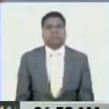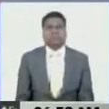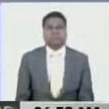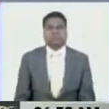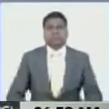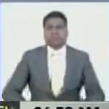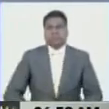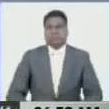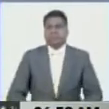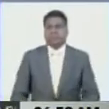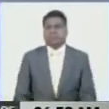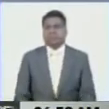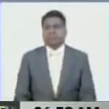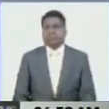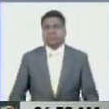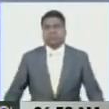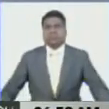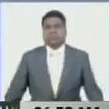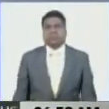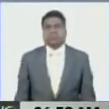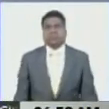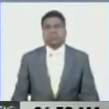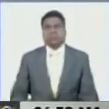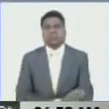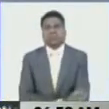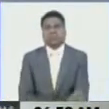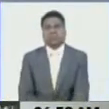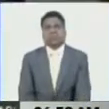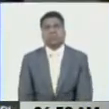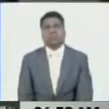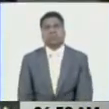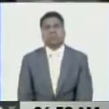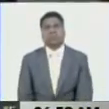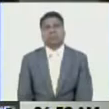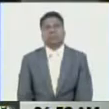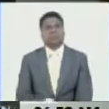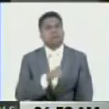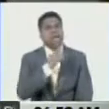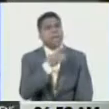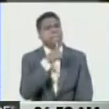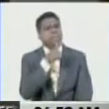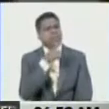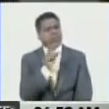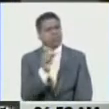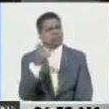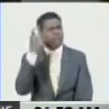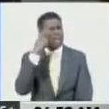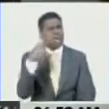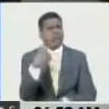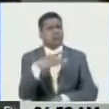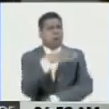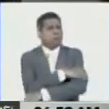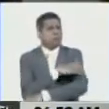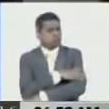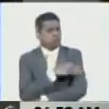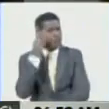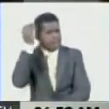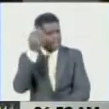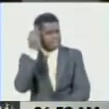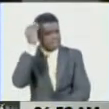muchísimos opositores, a través de las redes sociales, a través de diferentes medios, cada vez que hay una movilización de este tipo, actos como el día de ayer reivindicativo de nuestra